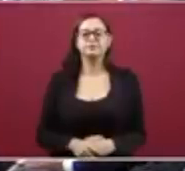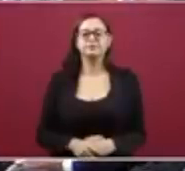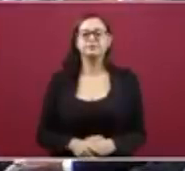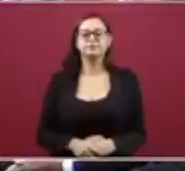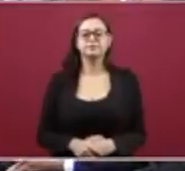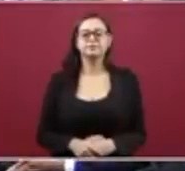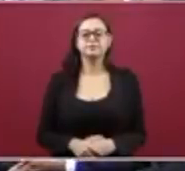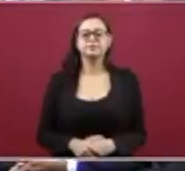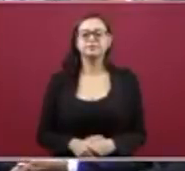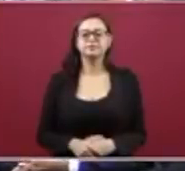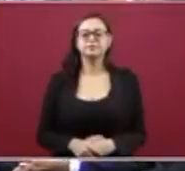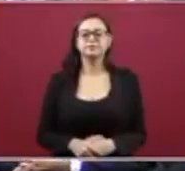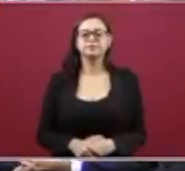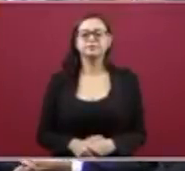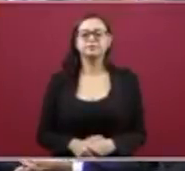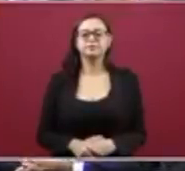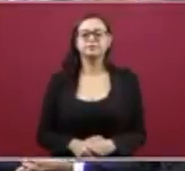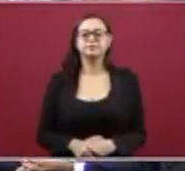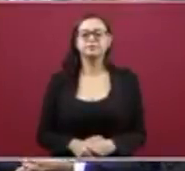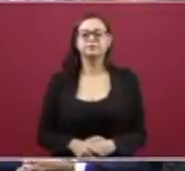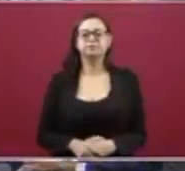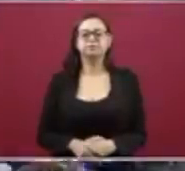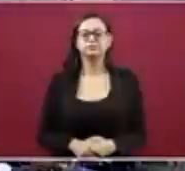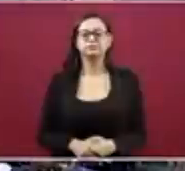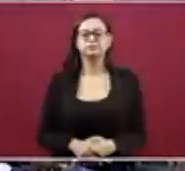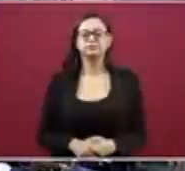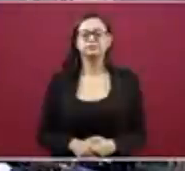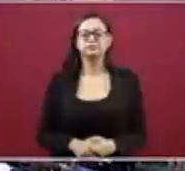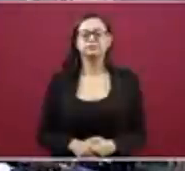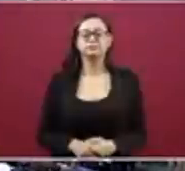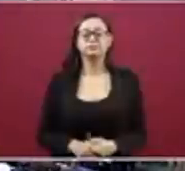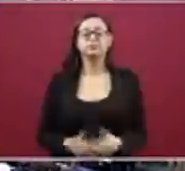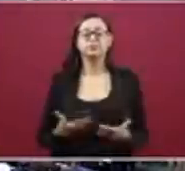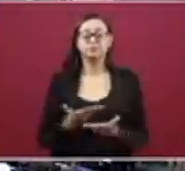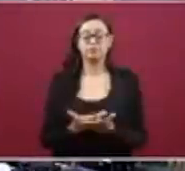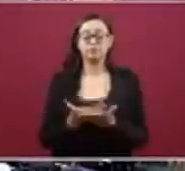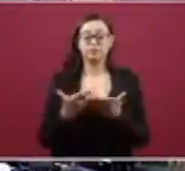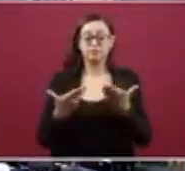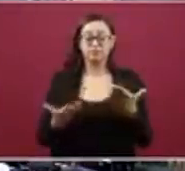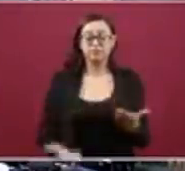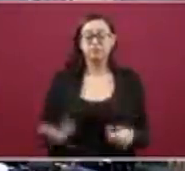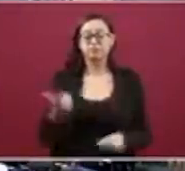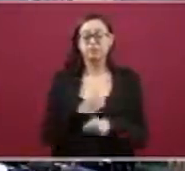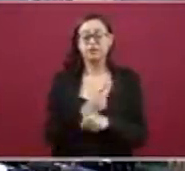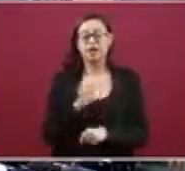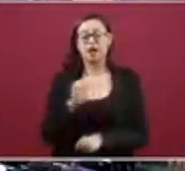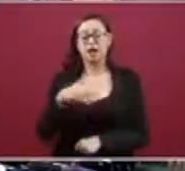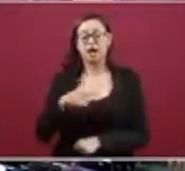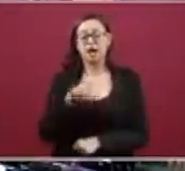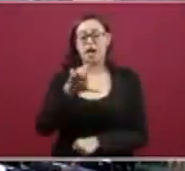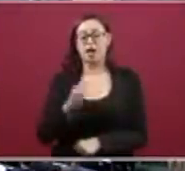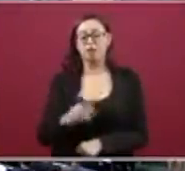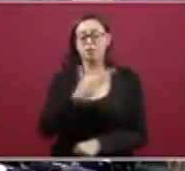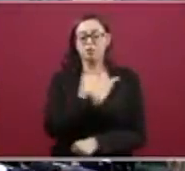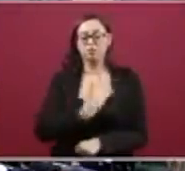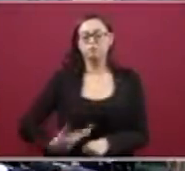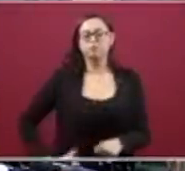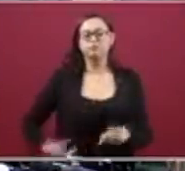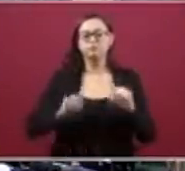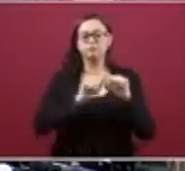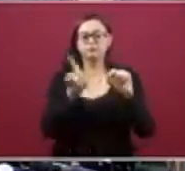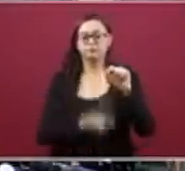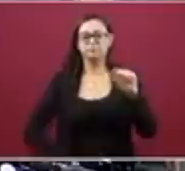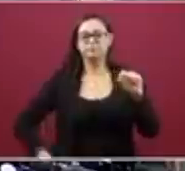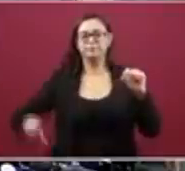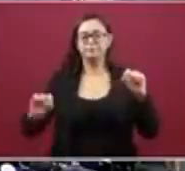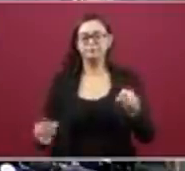escuchemos el mensaje que dirige el licenciado andrés manuel lópez obrador presidente constitucional de los estados unidos